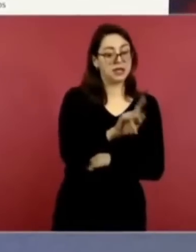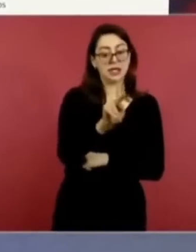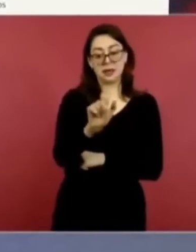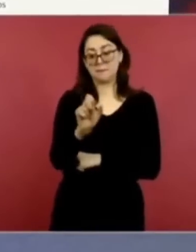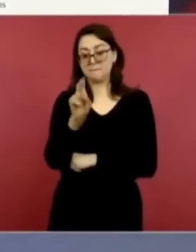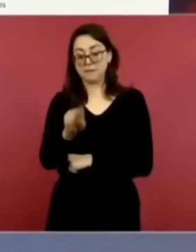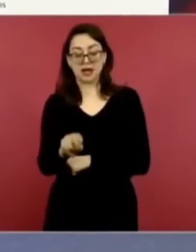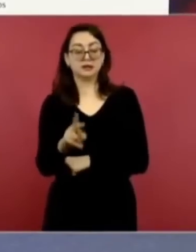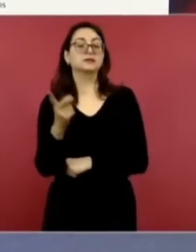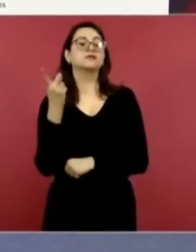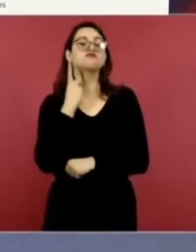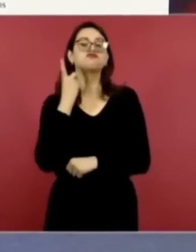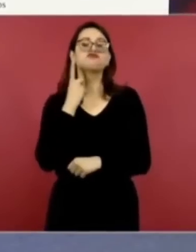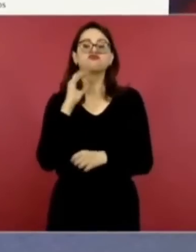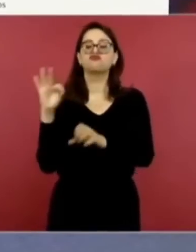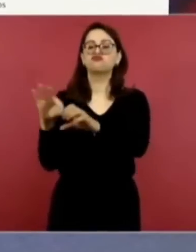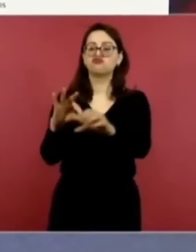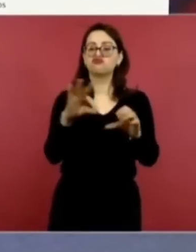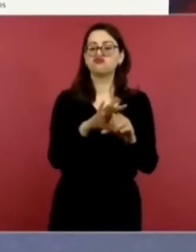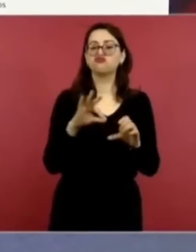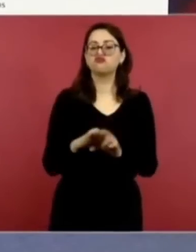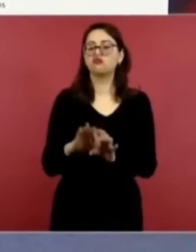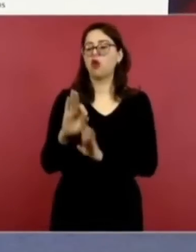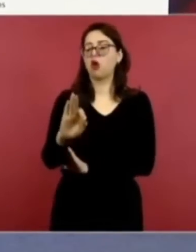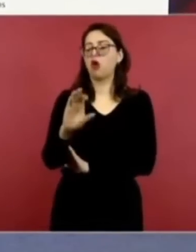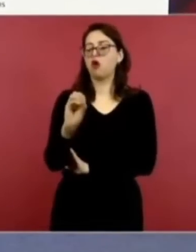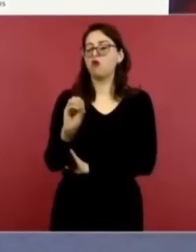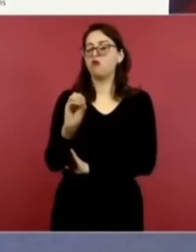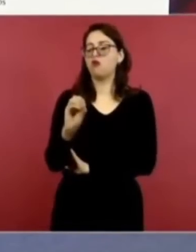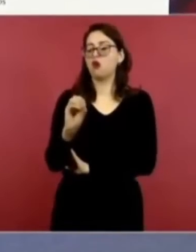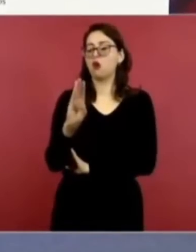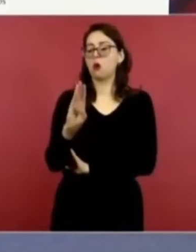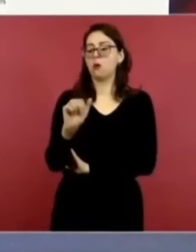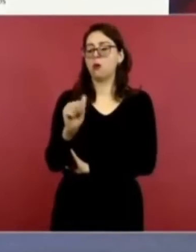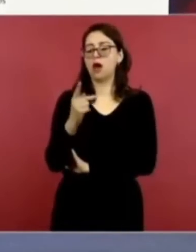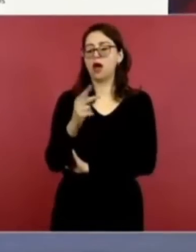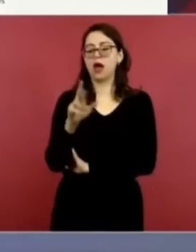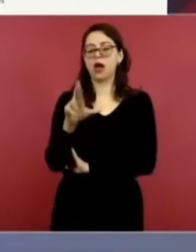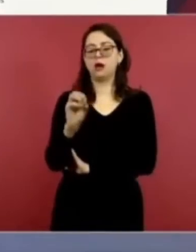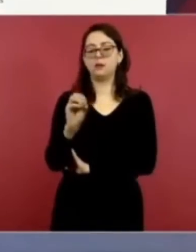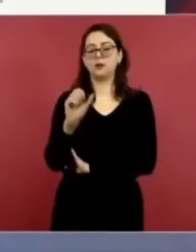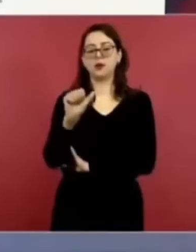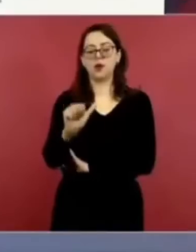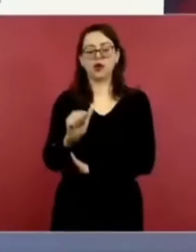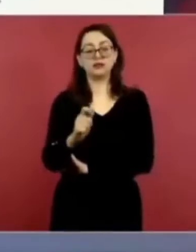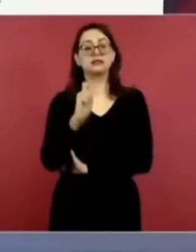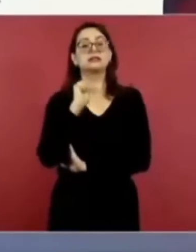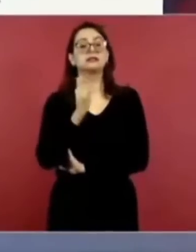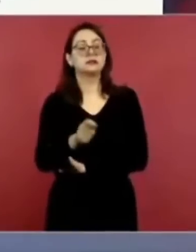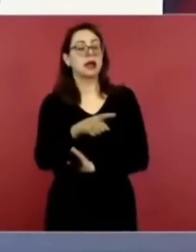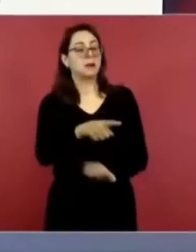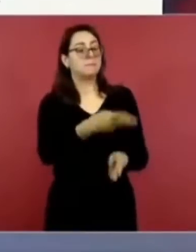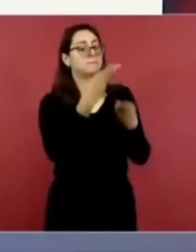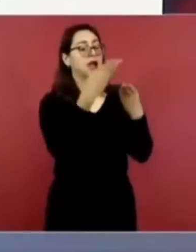FOAPROA que convirtió las deudas privadas de unos cuantos empresarios y banqueros en deuda pública.